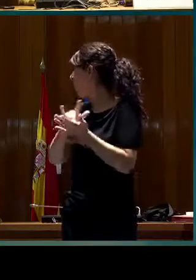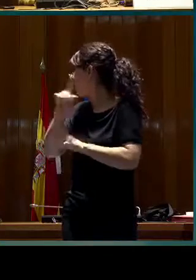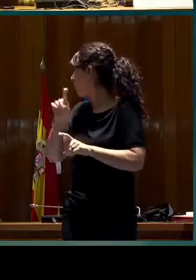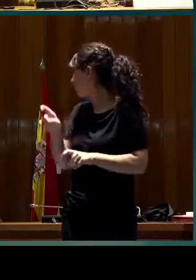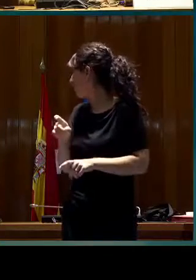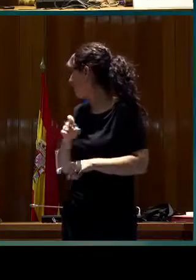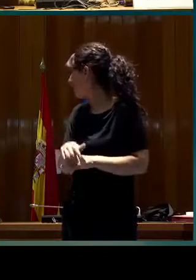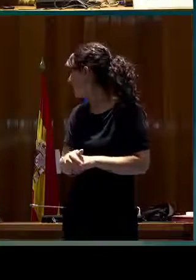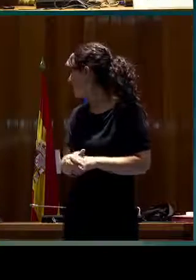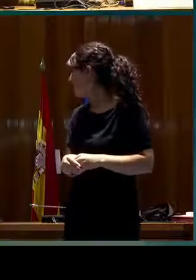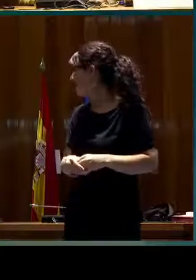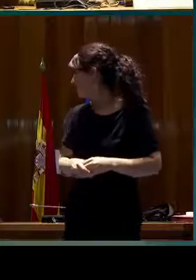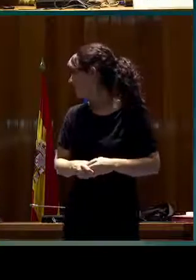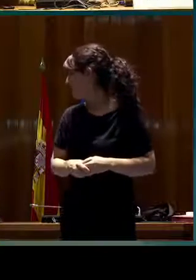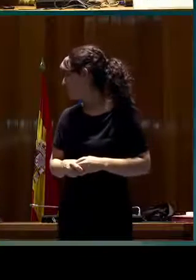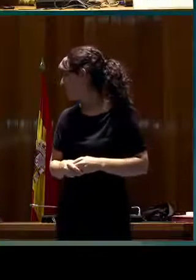preguntas.